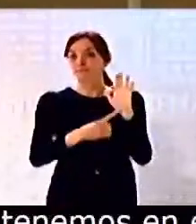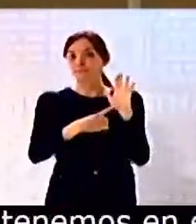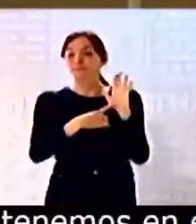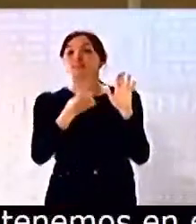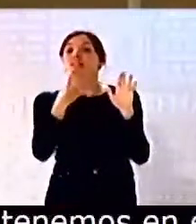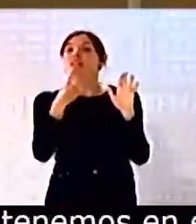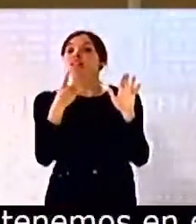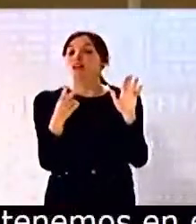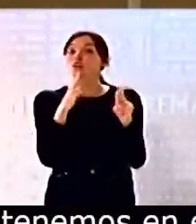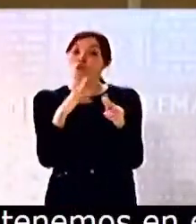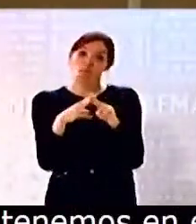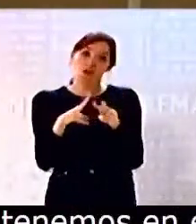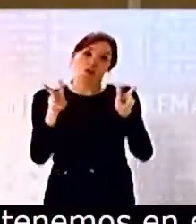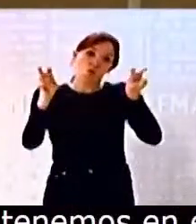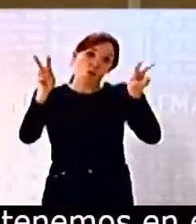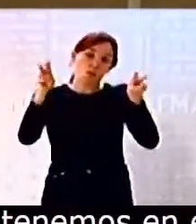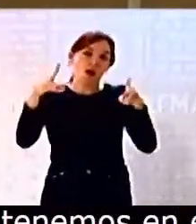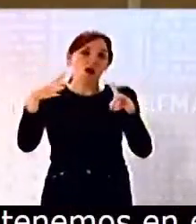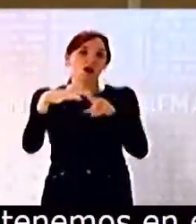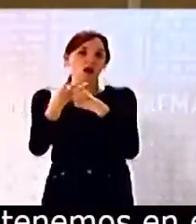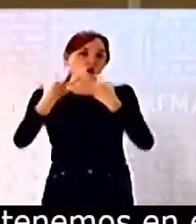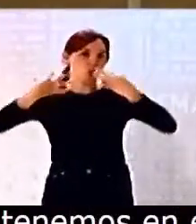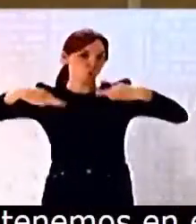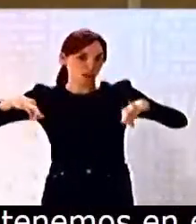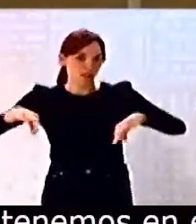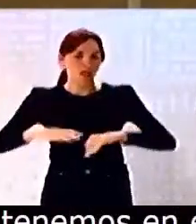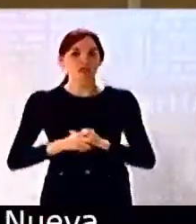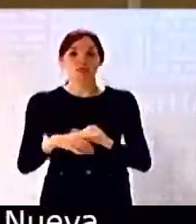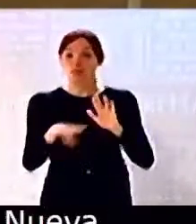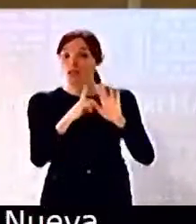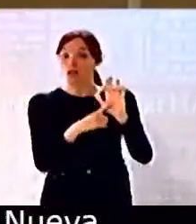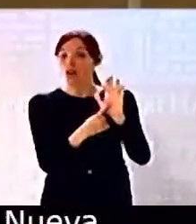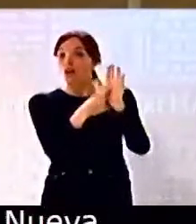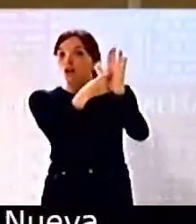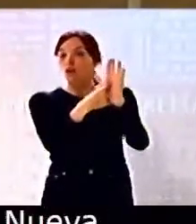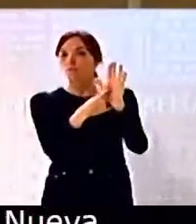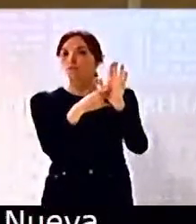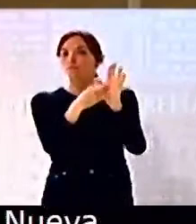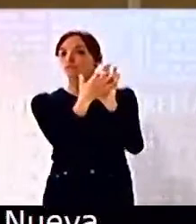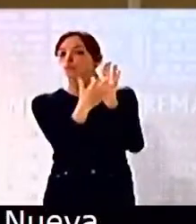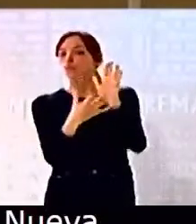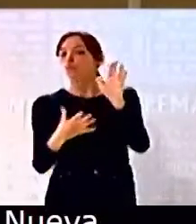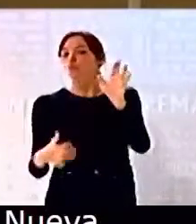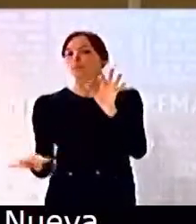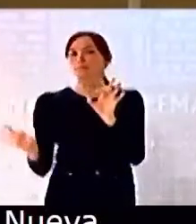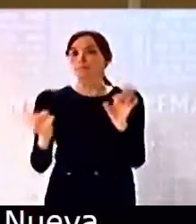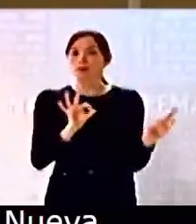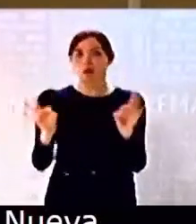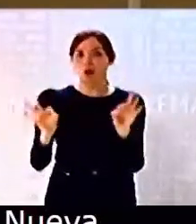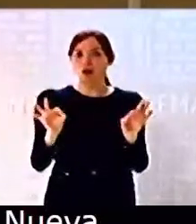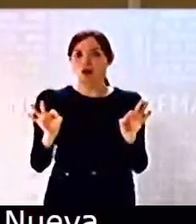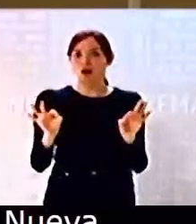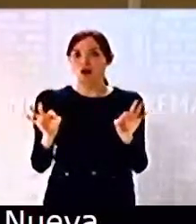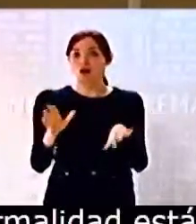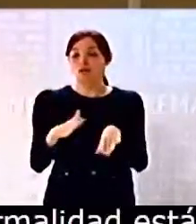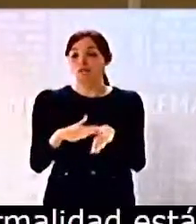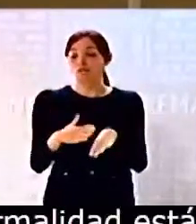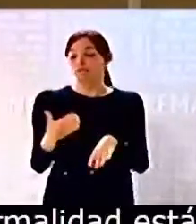normalidad que le acabo de decir. La ley de nueva normalidad está preparada para cuando era verano.